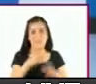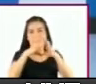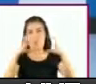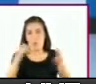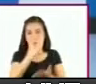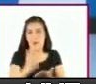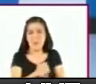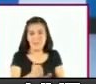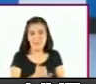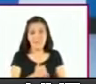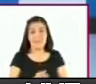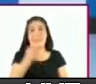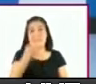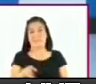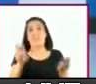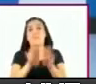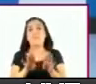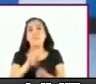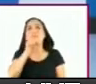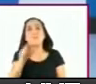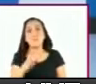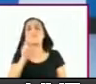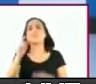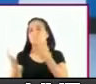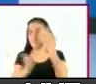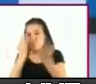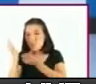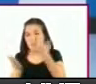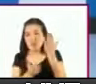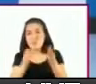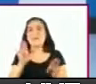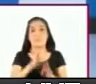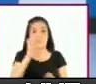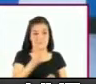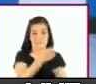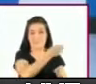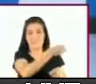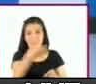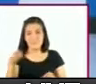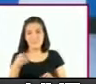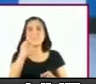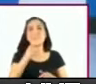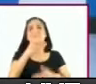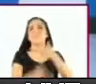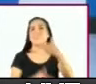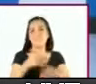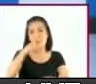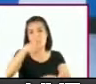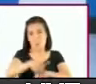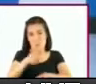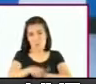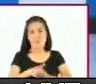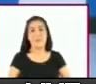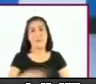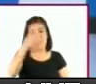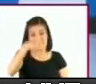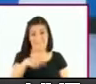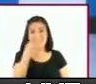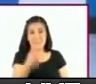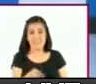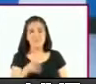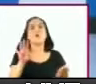azules. Específicamente, analizaremos este acomodo como una sucesión numérica. Para